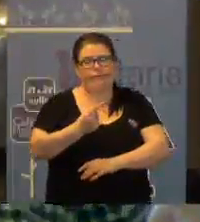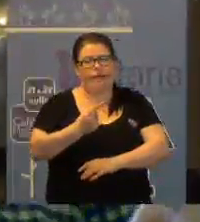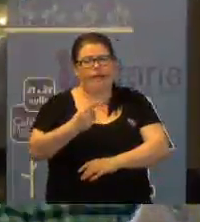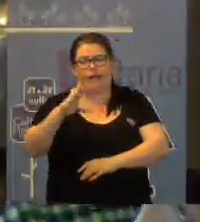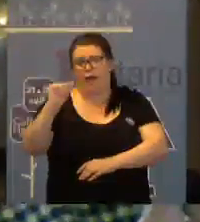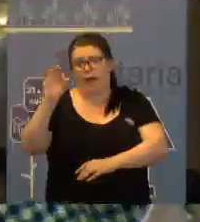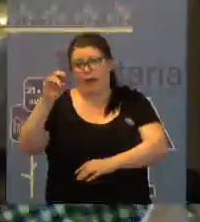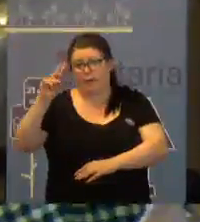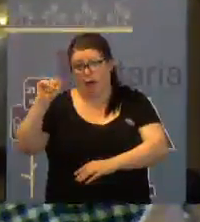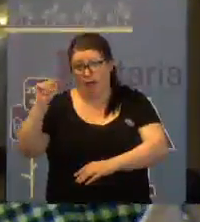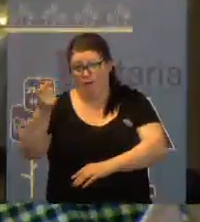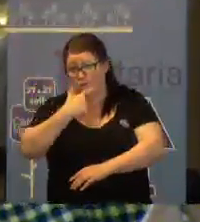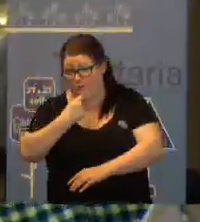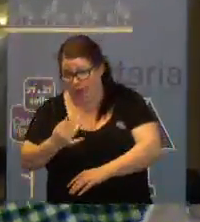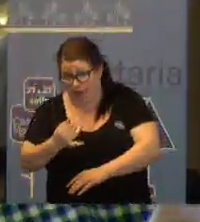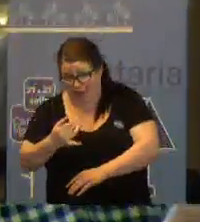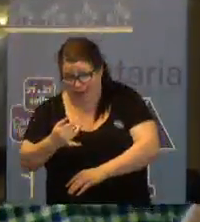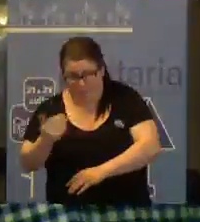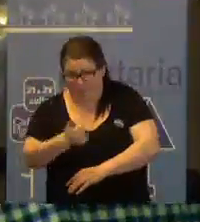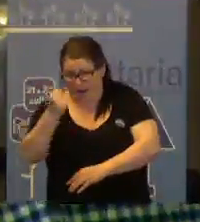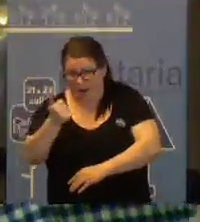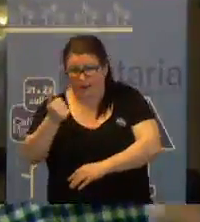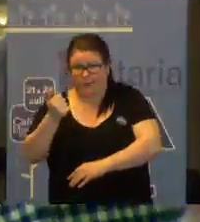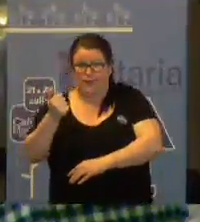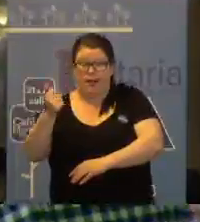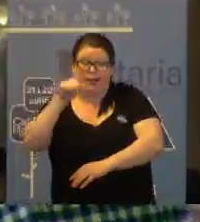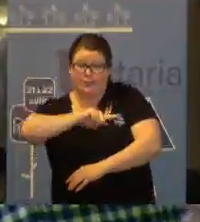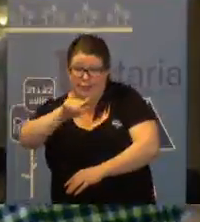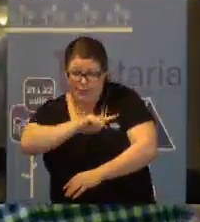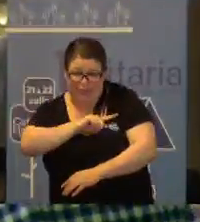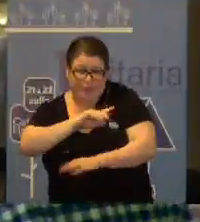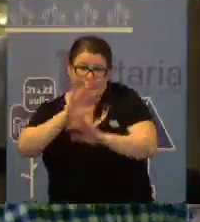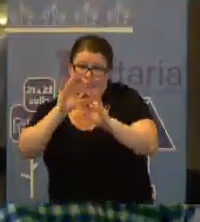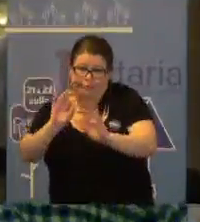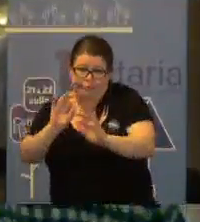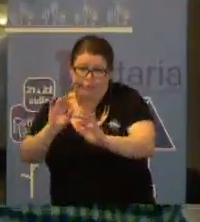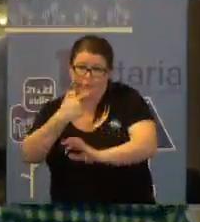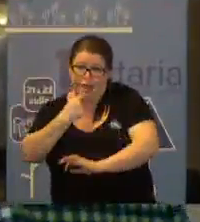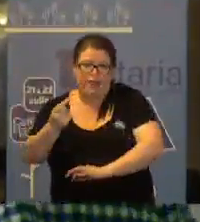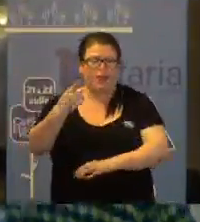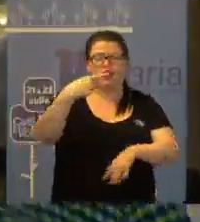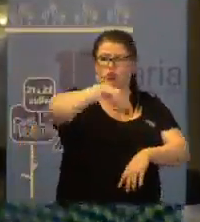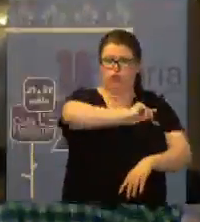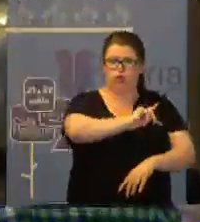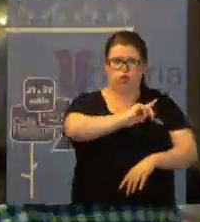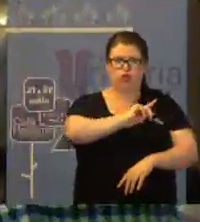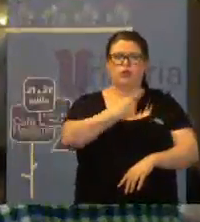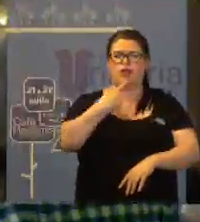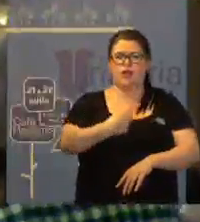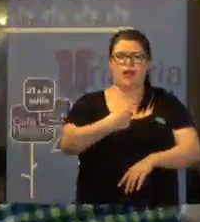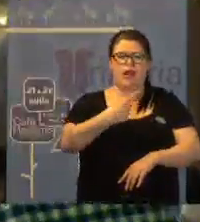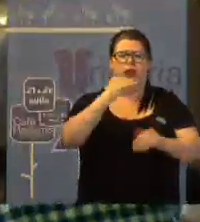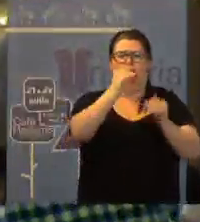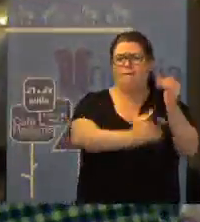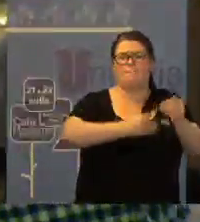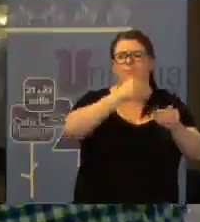casado, con cousas moi simples que atañen a sentimentos simplemente. Nós temos que dicir, ir máis aló,